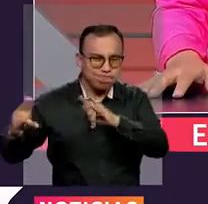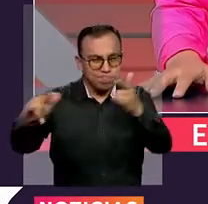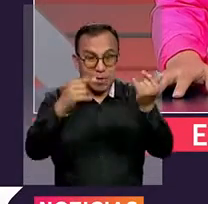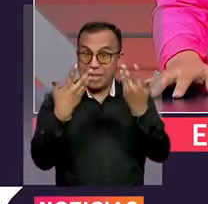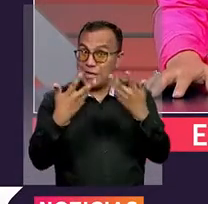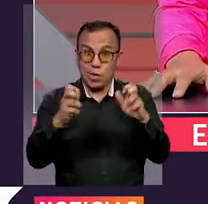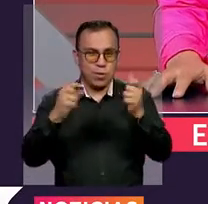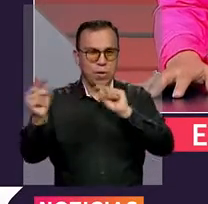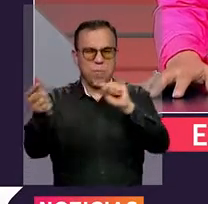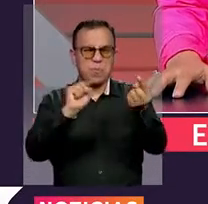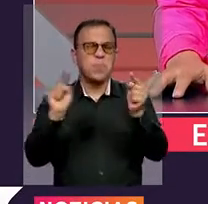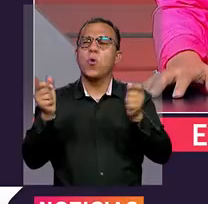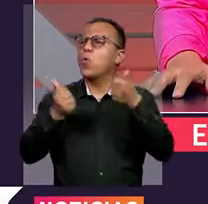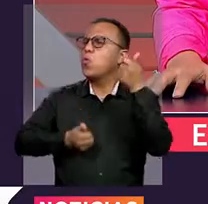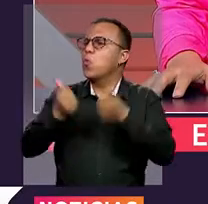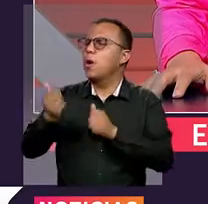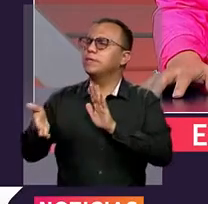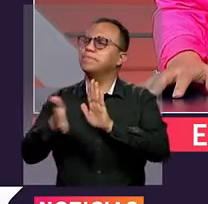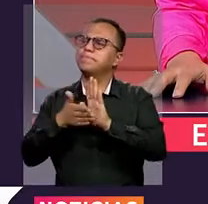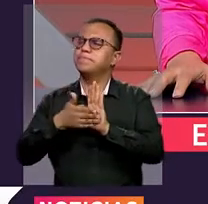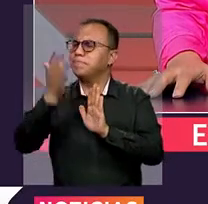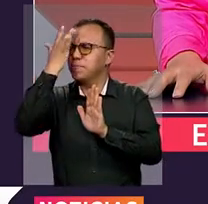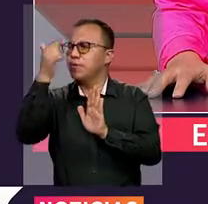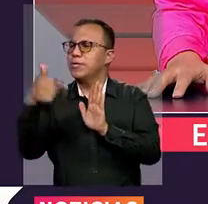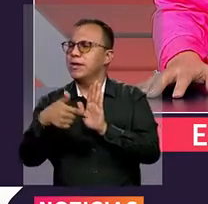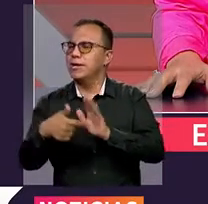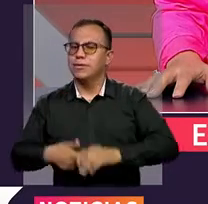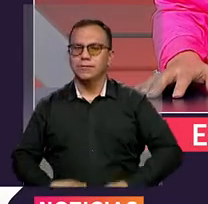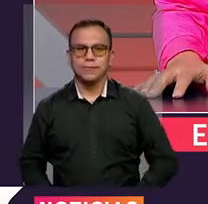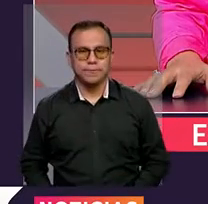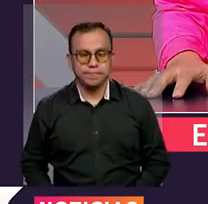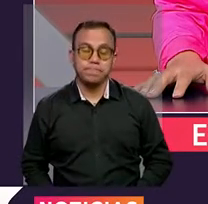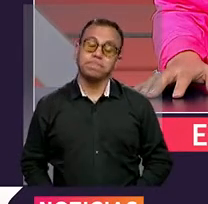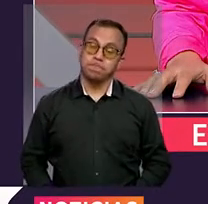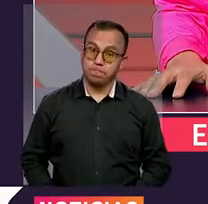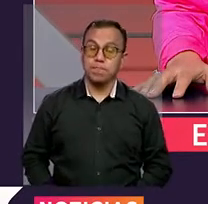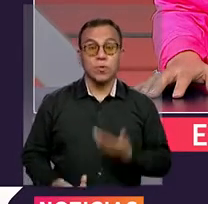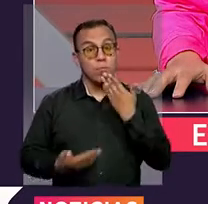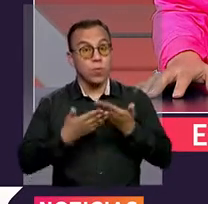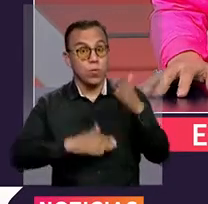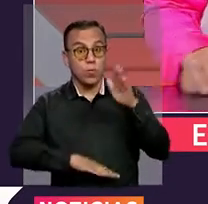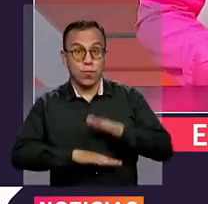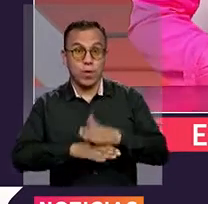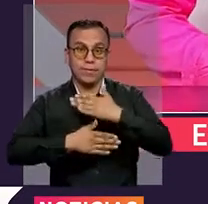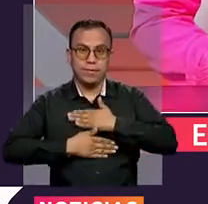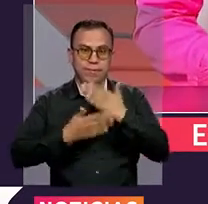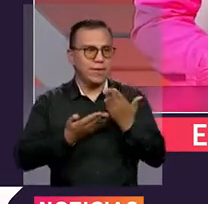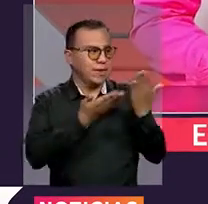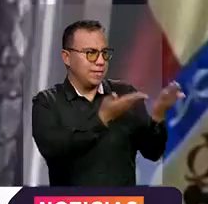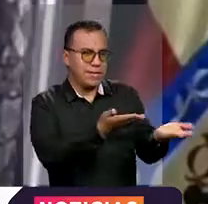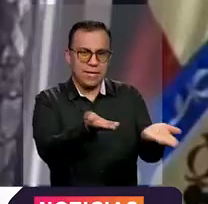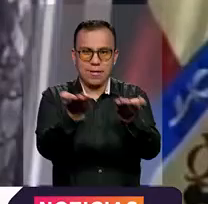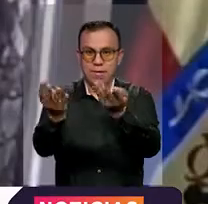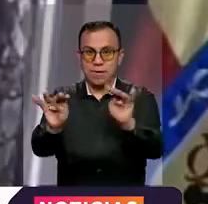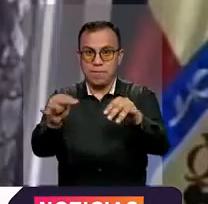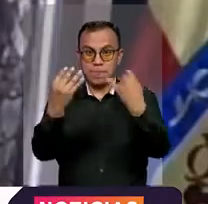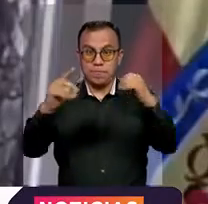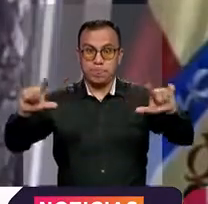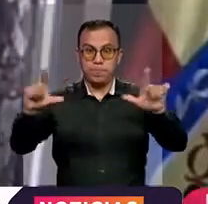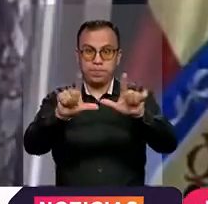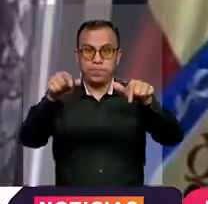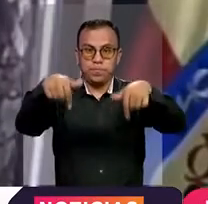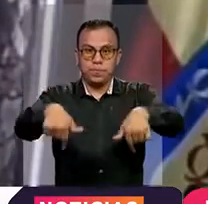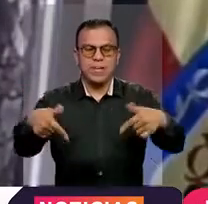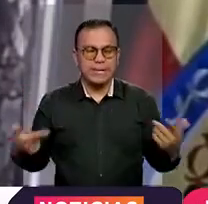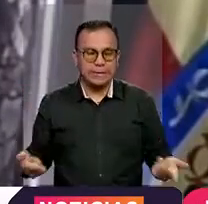debate del POT. ¿Cuáles son esos argumentos? Bueno, pues buenas tardes, un saludo para ti, para toda la audiencia. Pues mira,